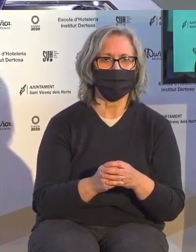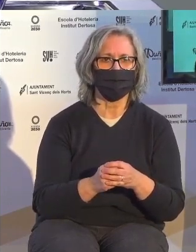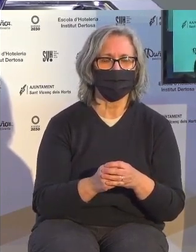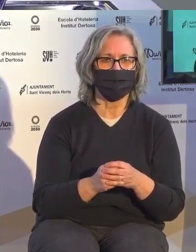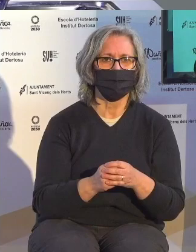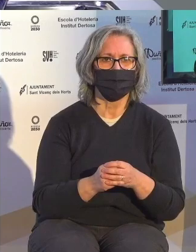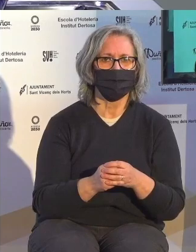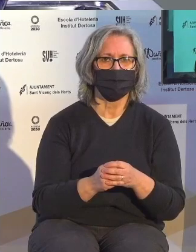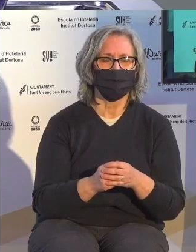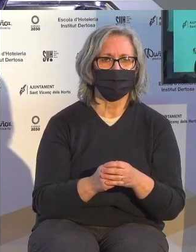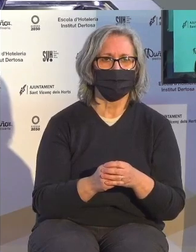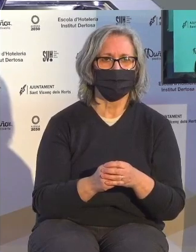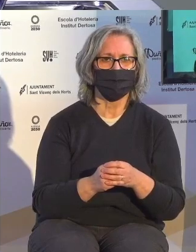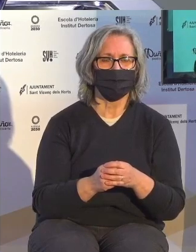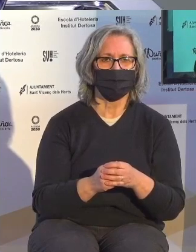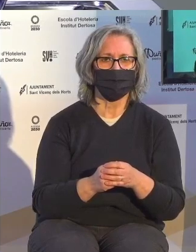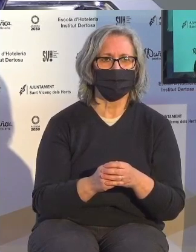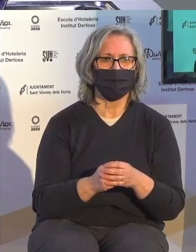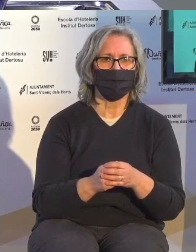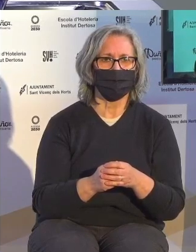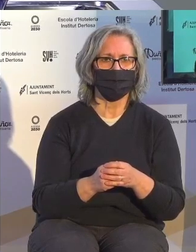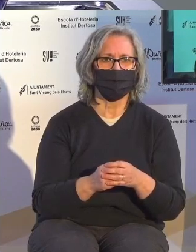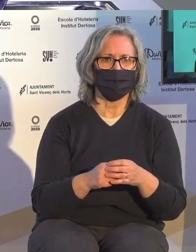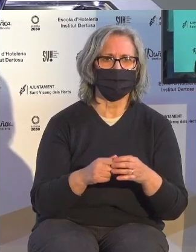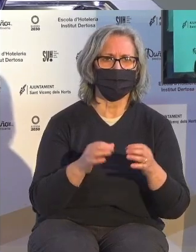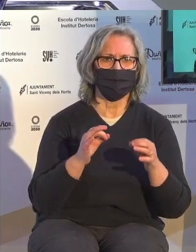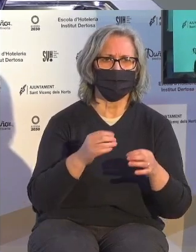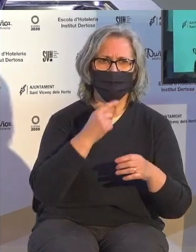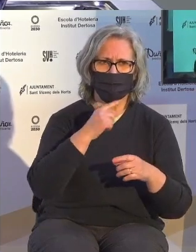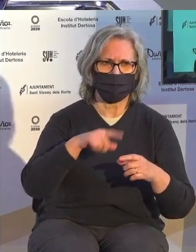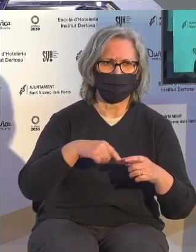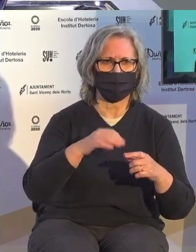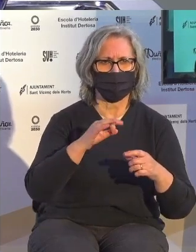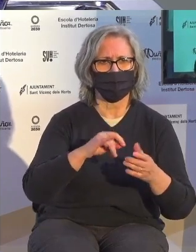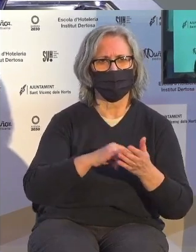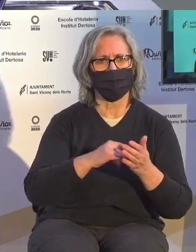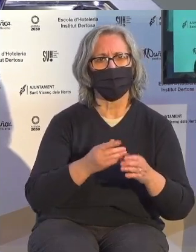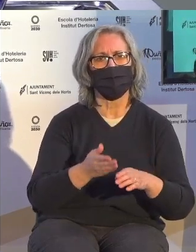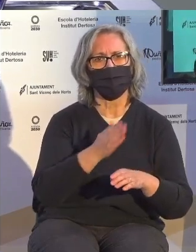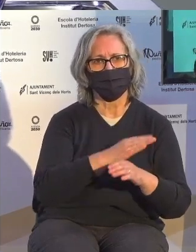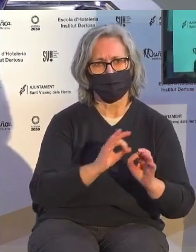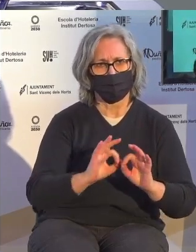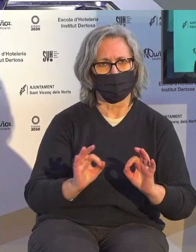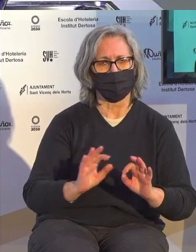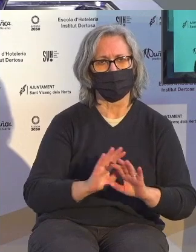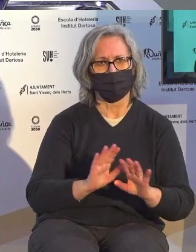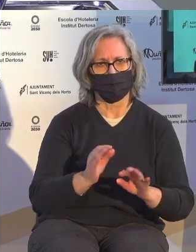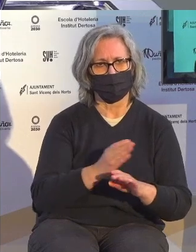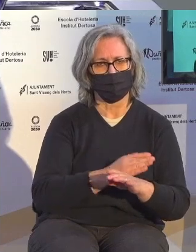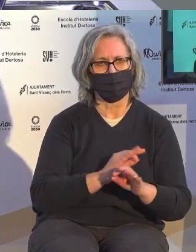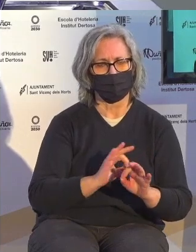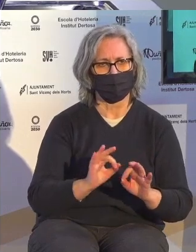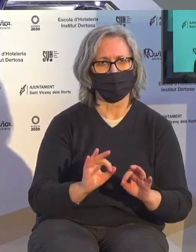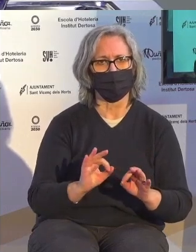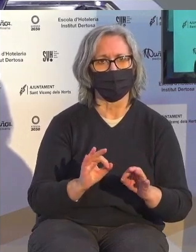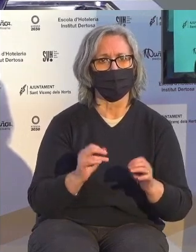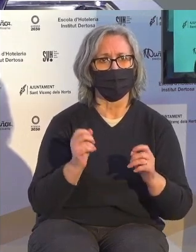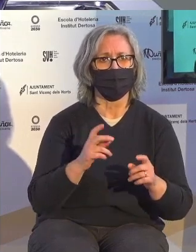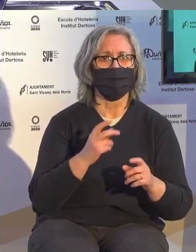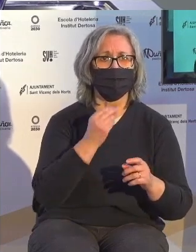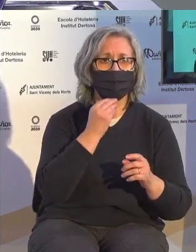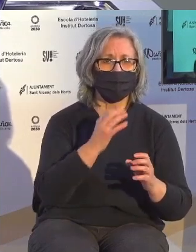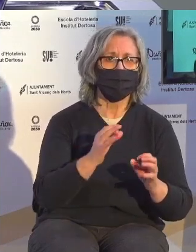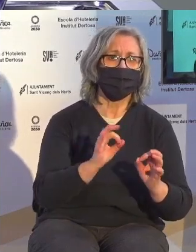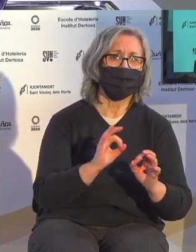avanzado tiene que ser a veces tienes que hacer muchos en el principio de la semana que vas a utilizar